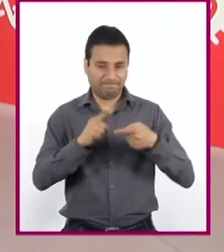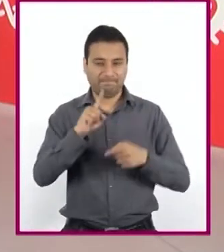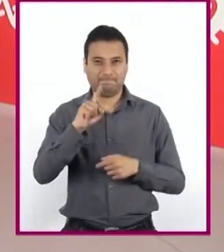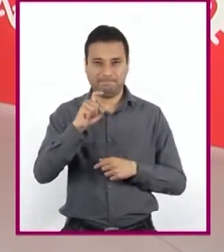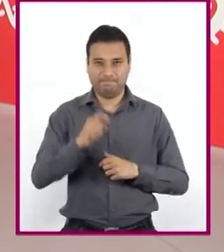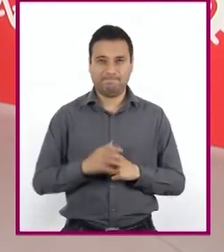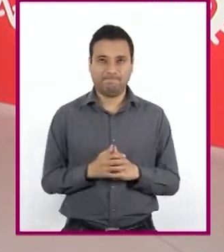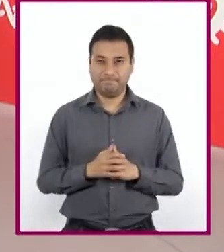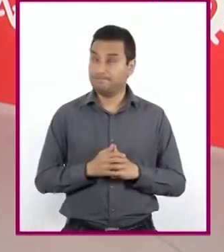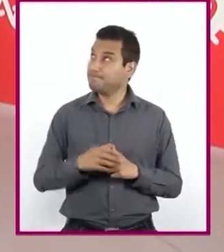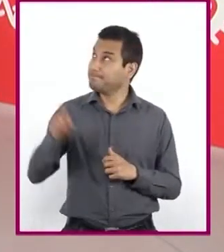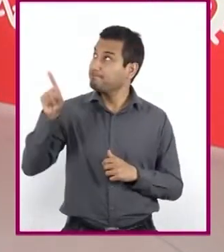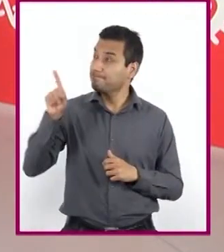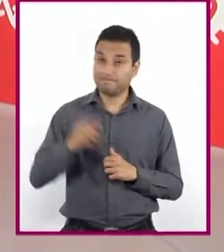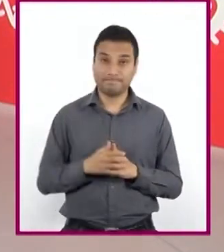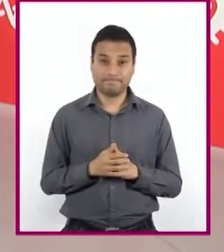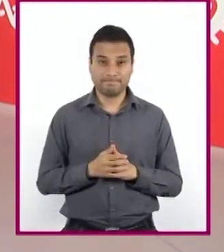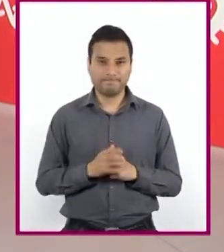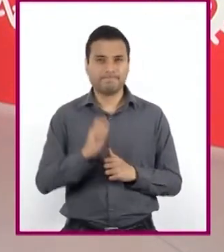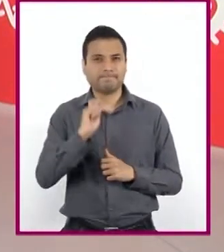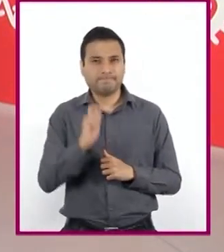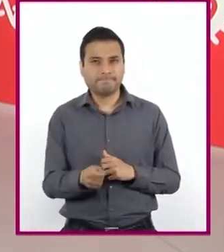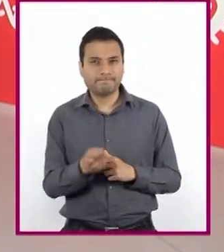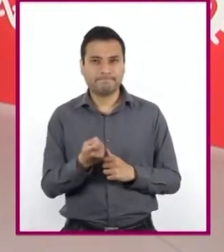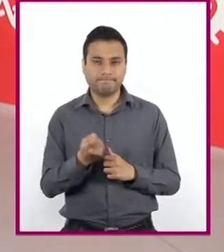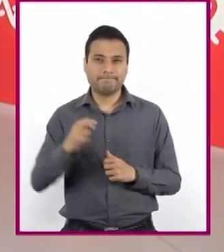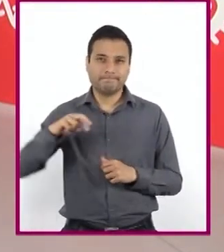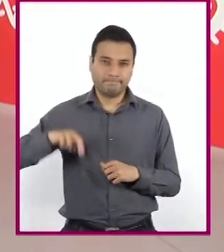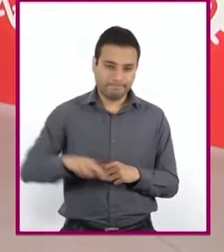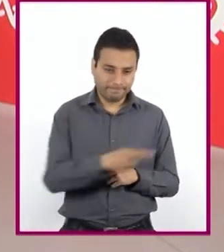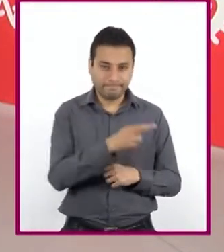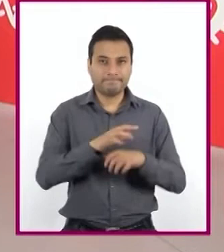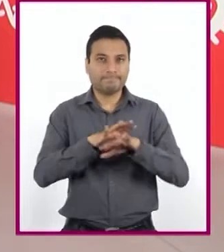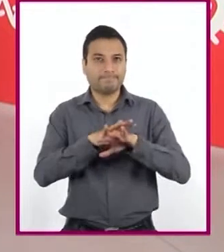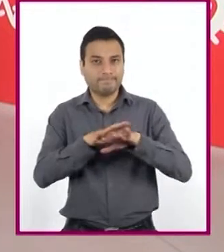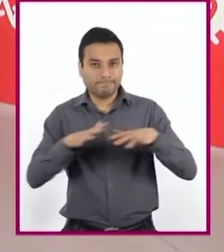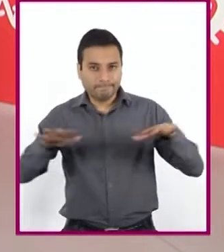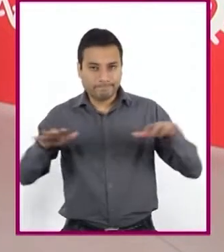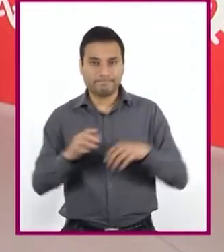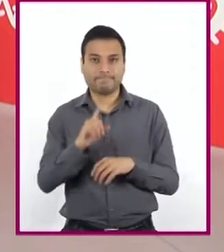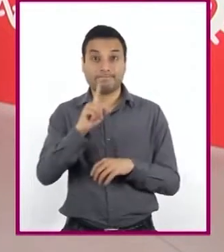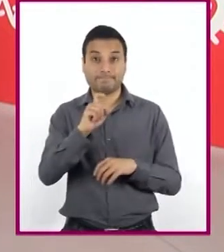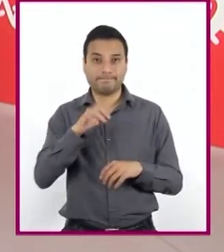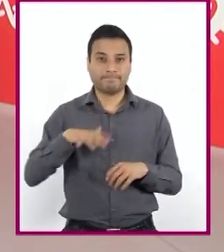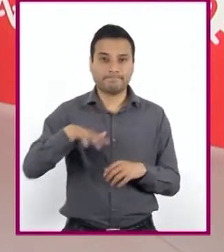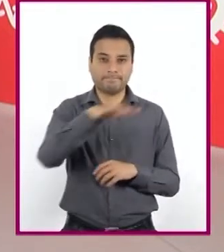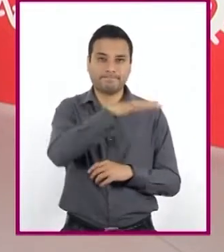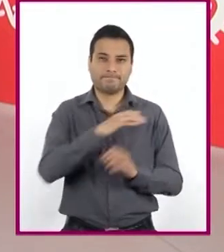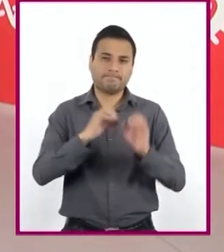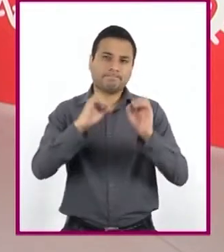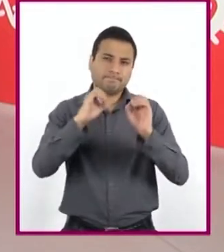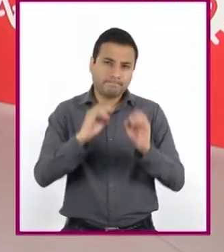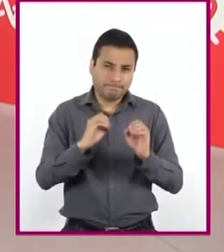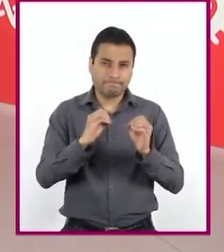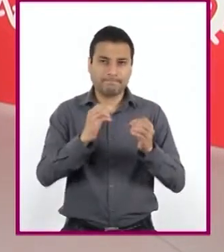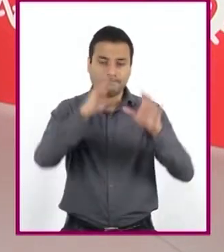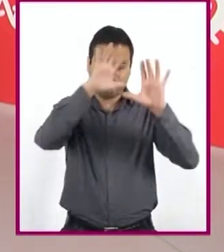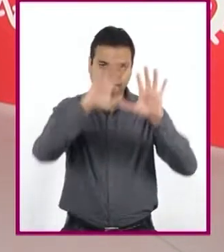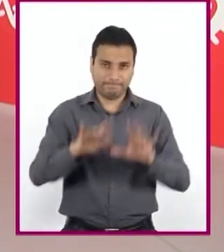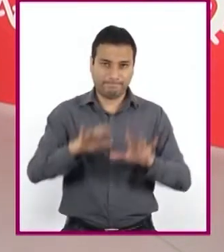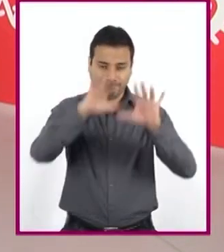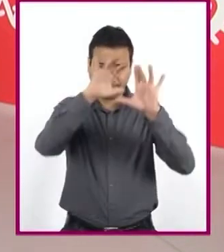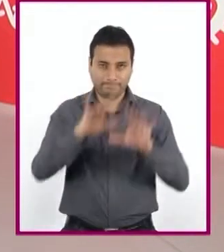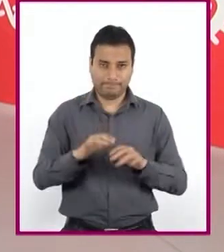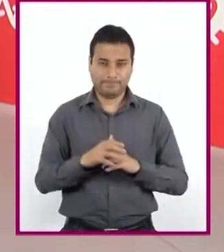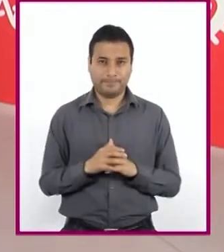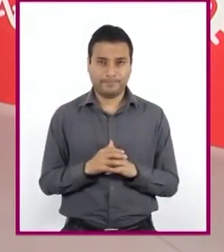frasco representa a los ríos, los mares, lagunas y hasta charcos o cúmulos de nieve.